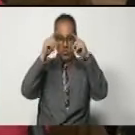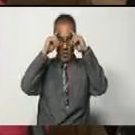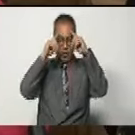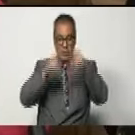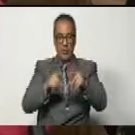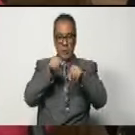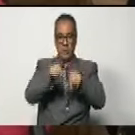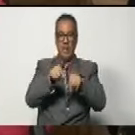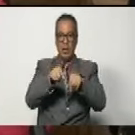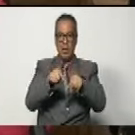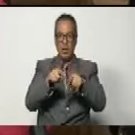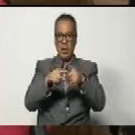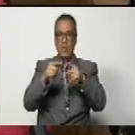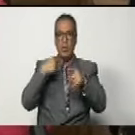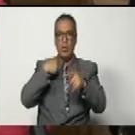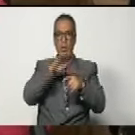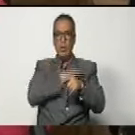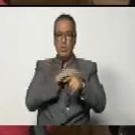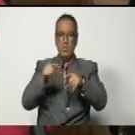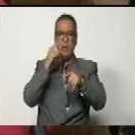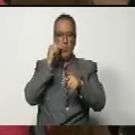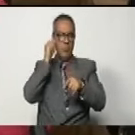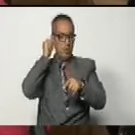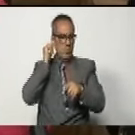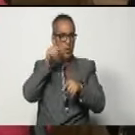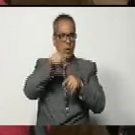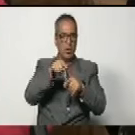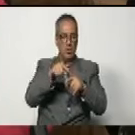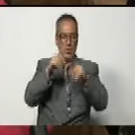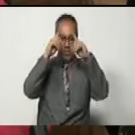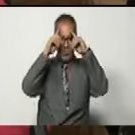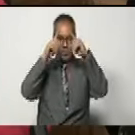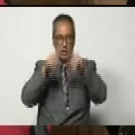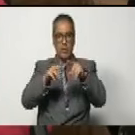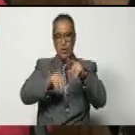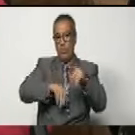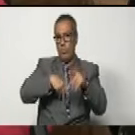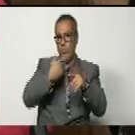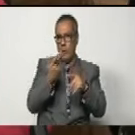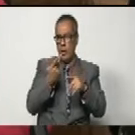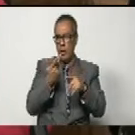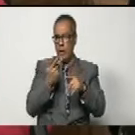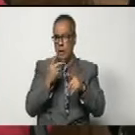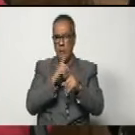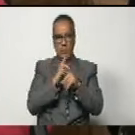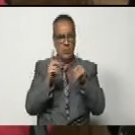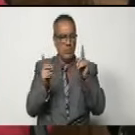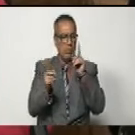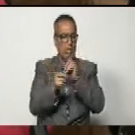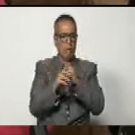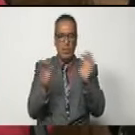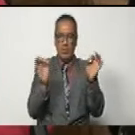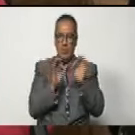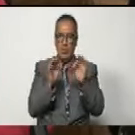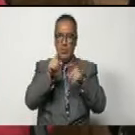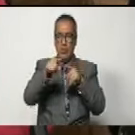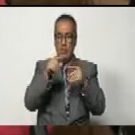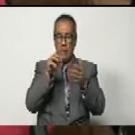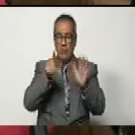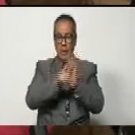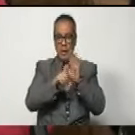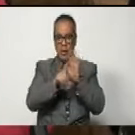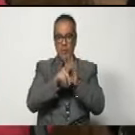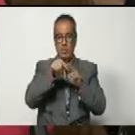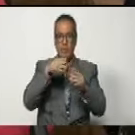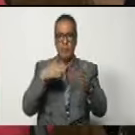y estas dependerán de sus ciudadanas y ciudadanos. Sus decisiones no podrán contravenir disposiciones establecidas en la ley. Es todo,